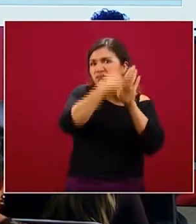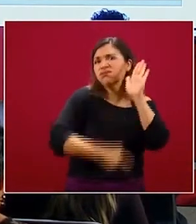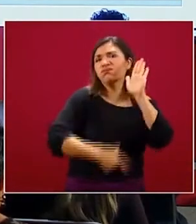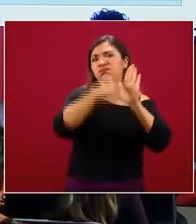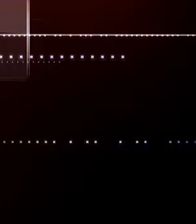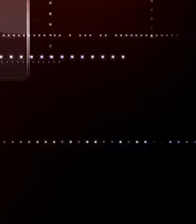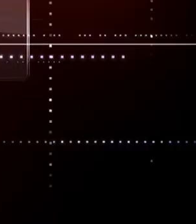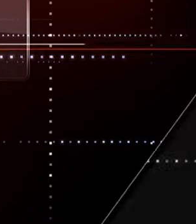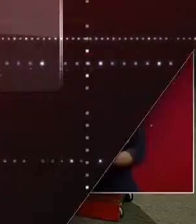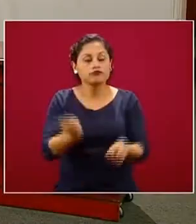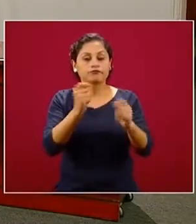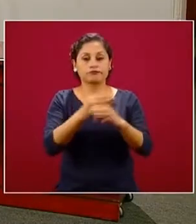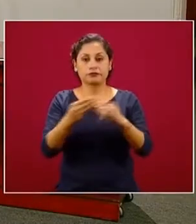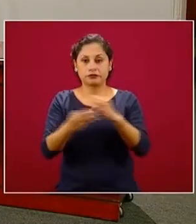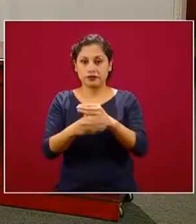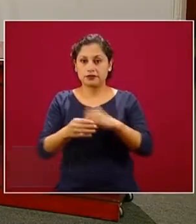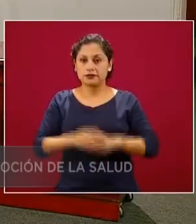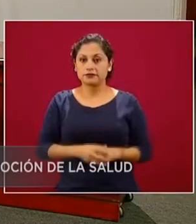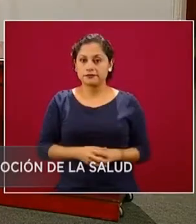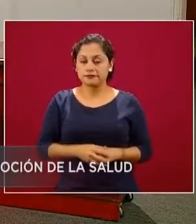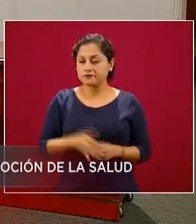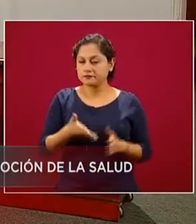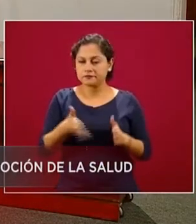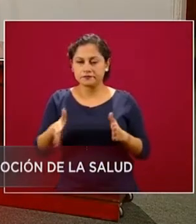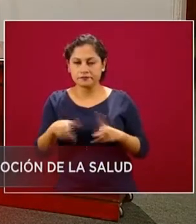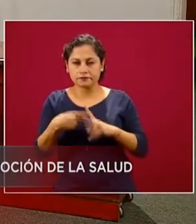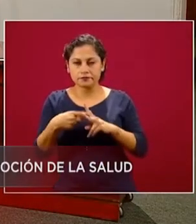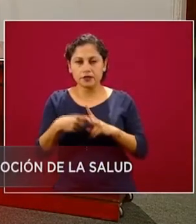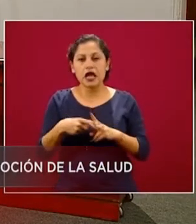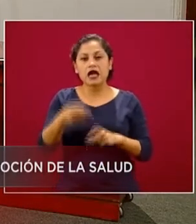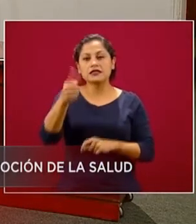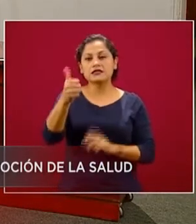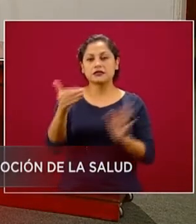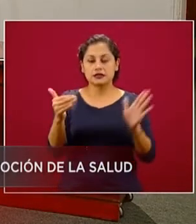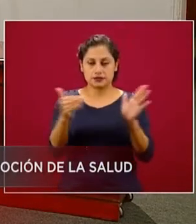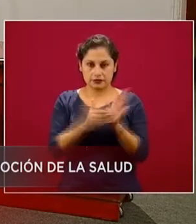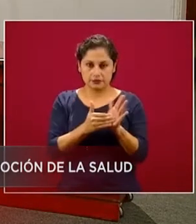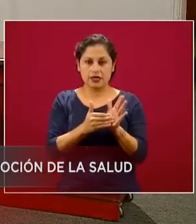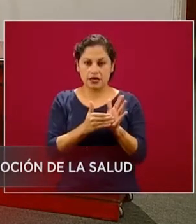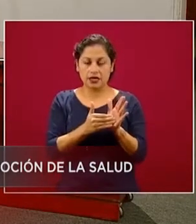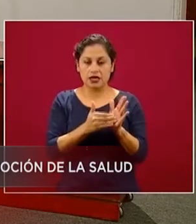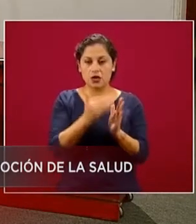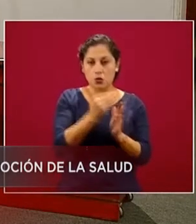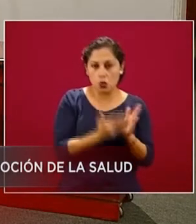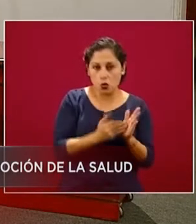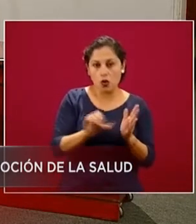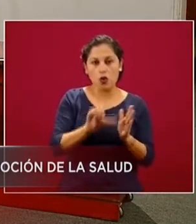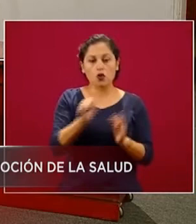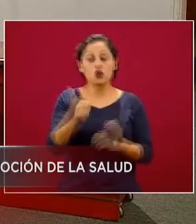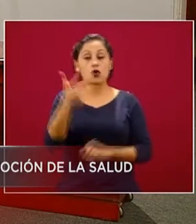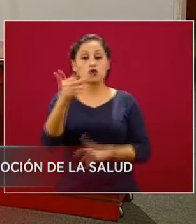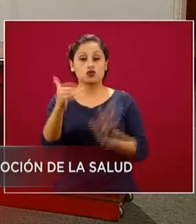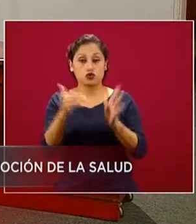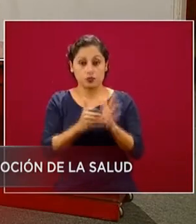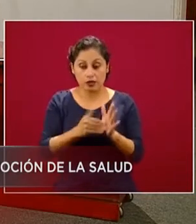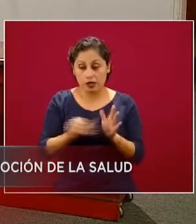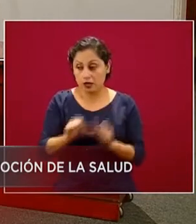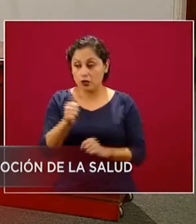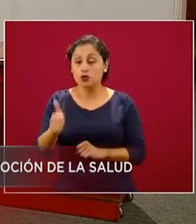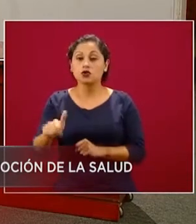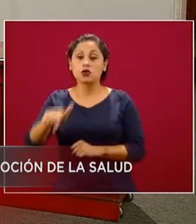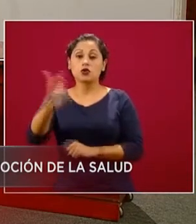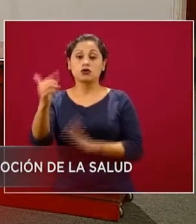en la epidemia. El mínimo era 6 mil, otro escenario era 8 mil, otro era 12 mil